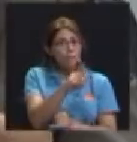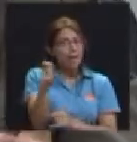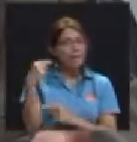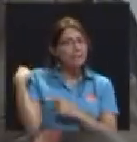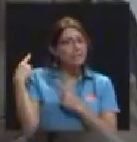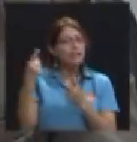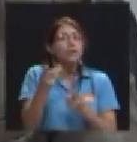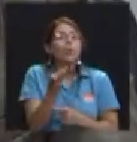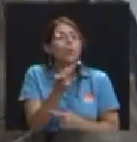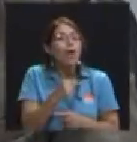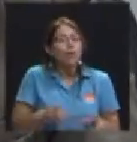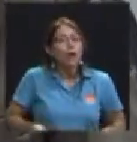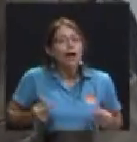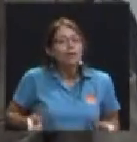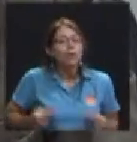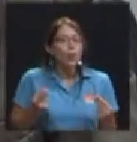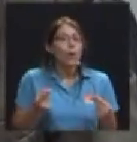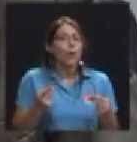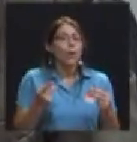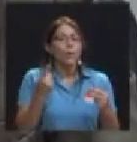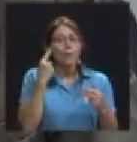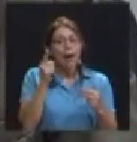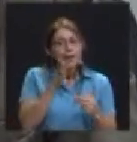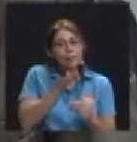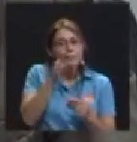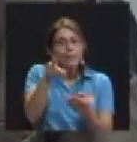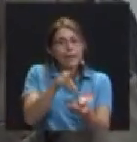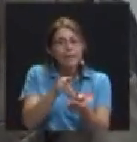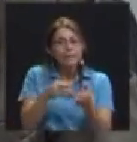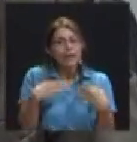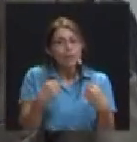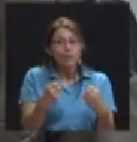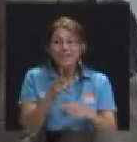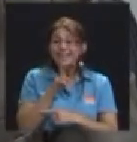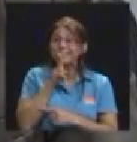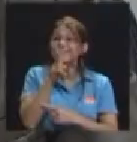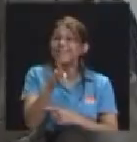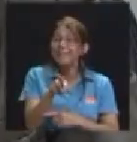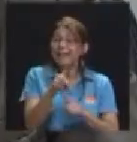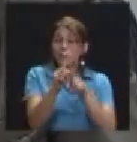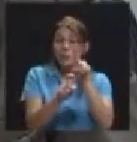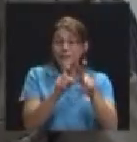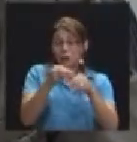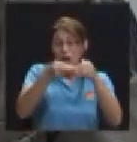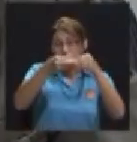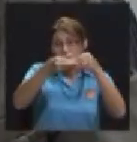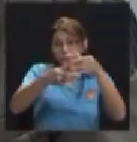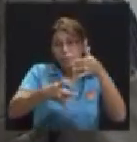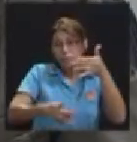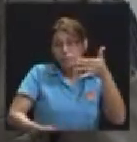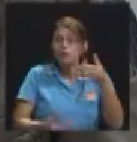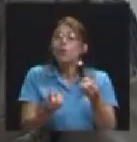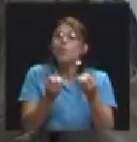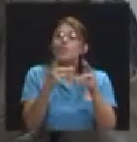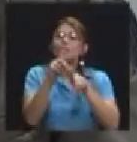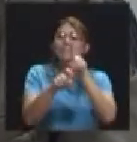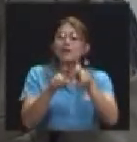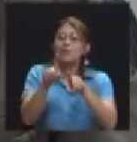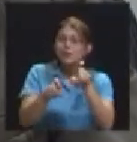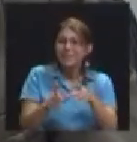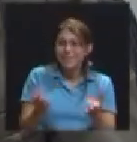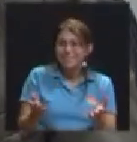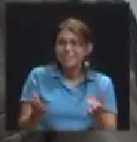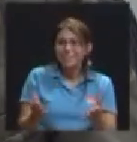salud? Una serie de preguntas. En realidad los cuestionarios son muy, muy extensos. Es muchas las preguntas, así que cuando uno le dicen ¿qué va a preguntar? Más bien